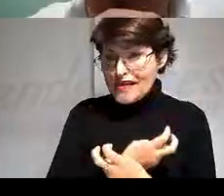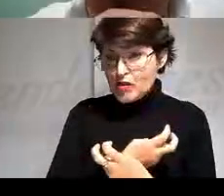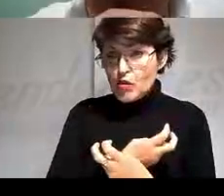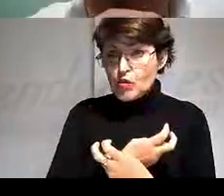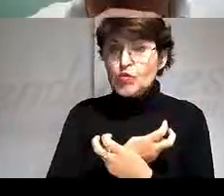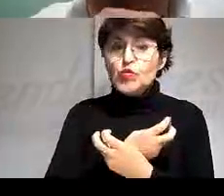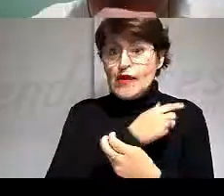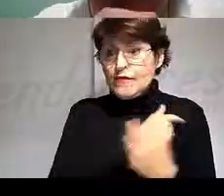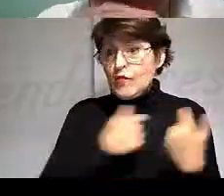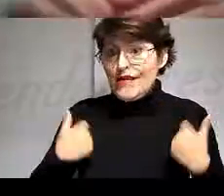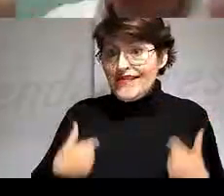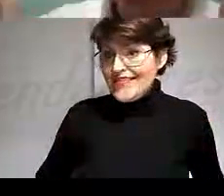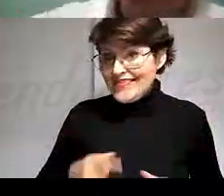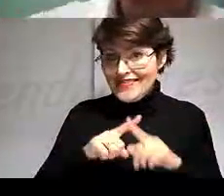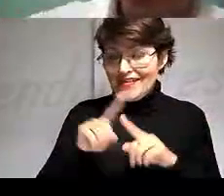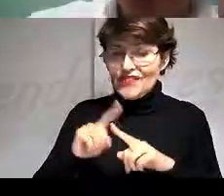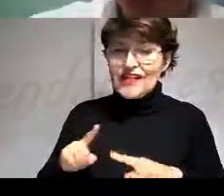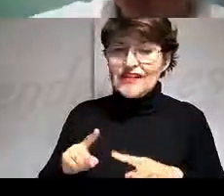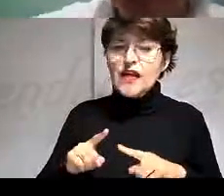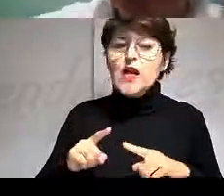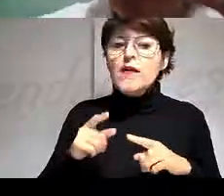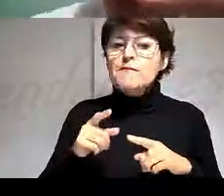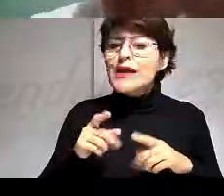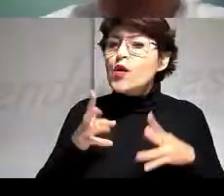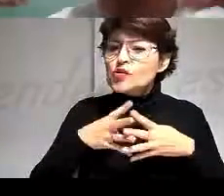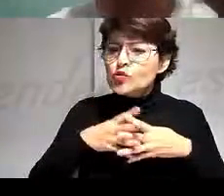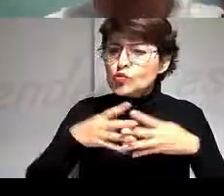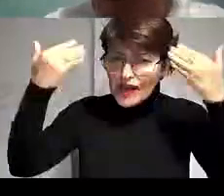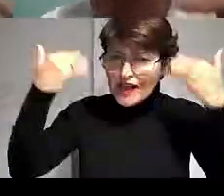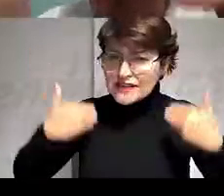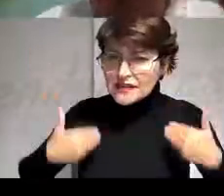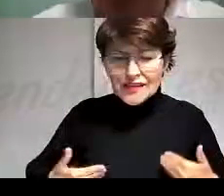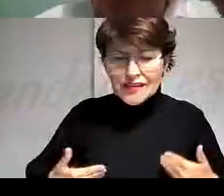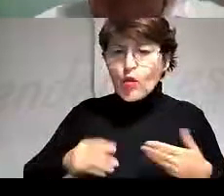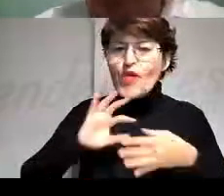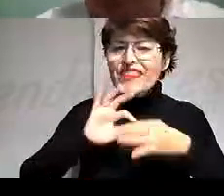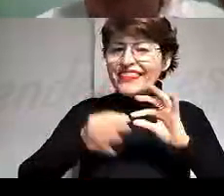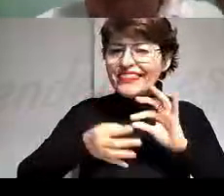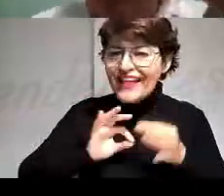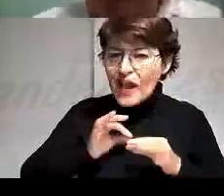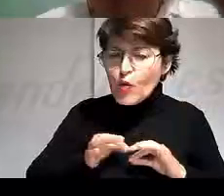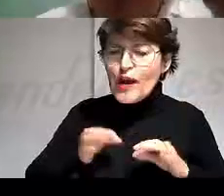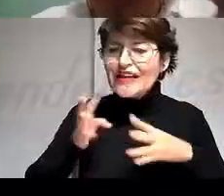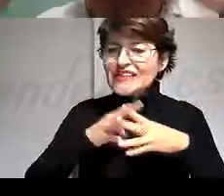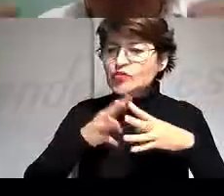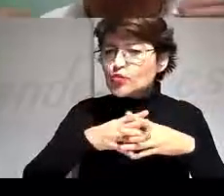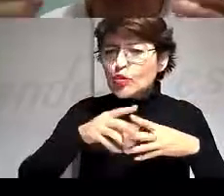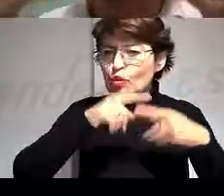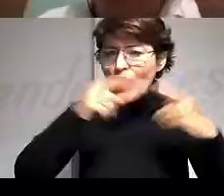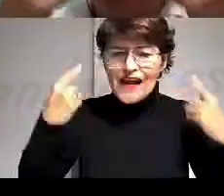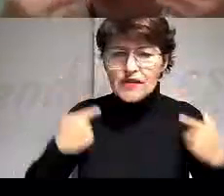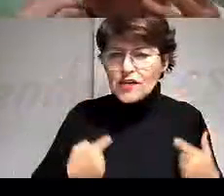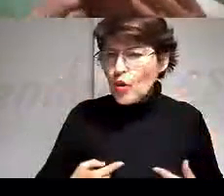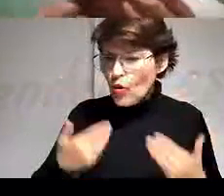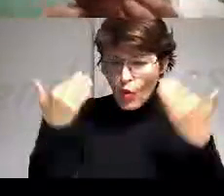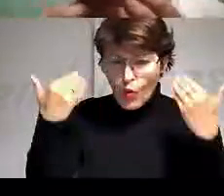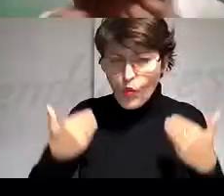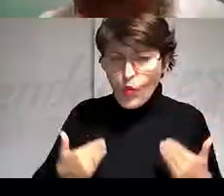otros componentes, pero todas las estructuras del tejido conectivo, todo lo que rodea nuestras células, todo lo que conforma la estructura que